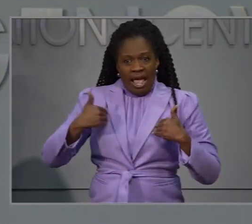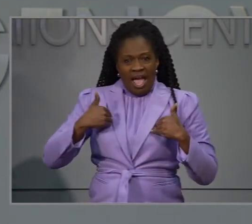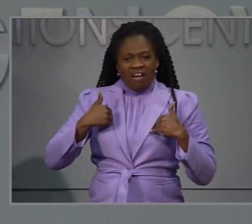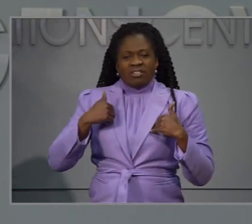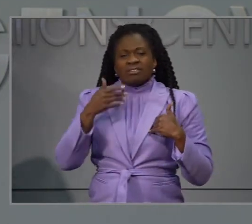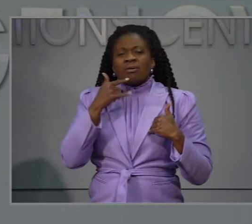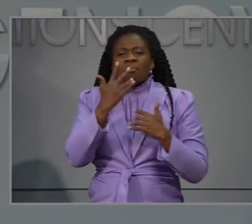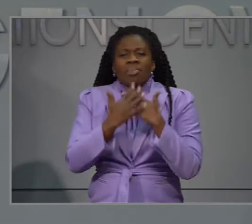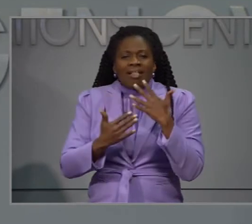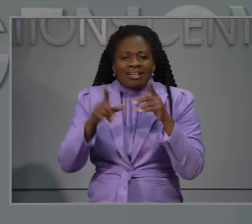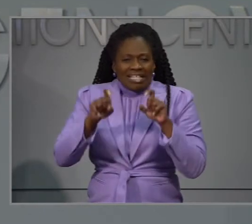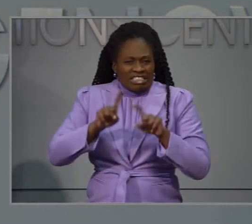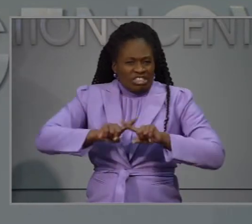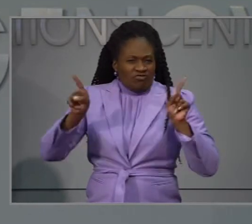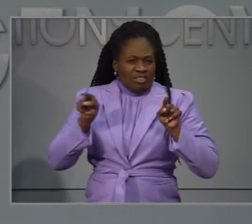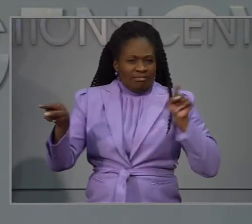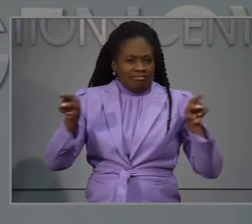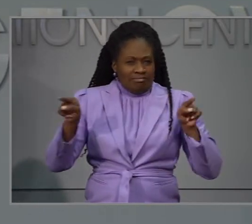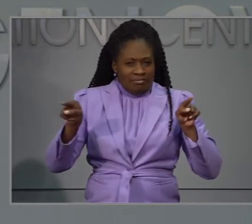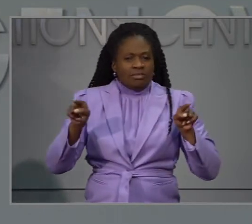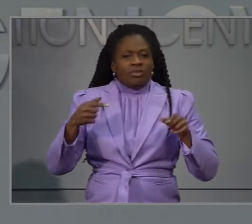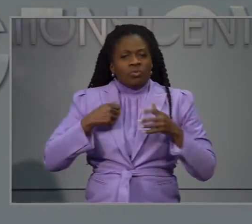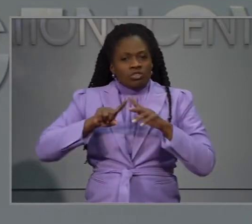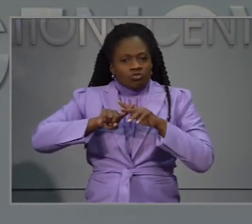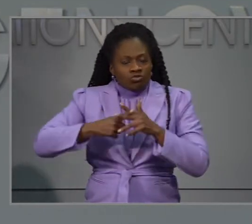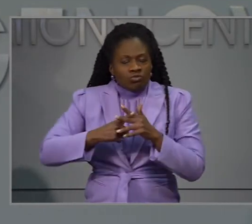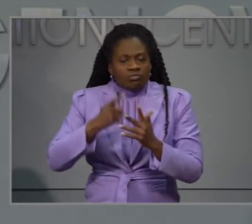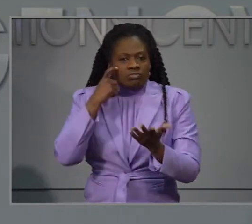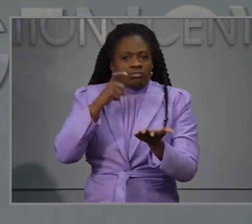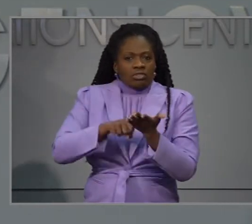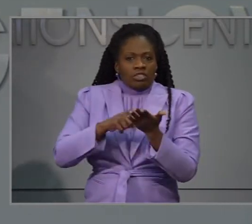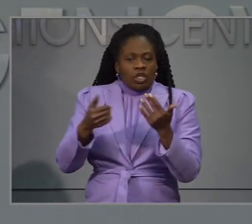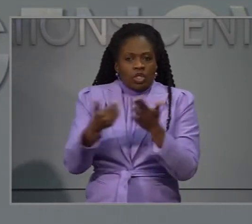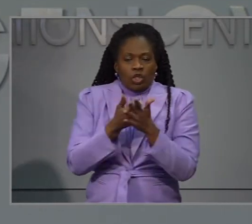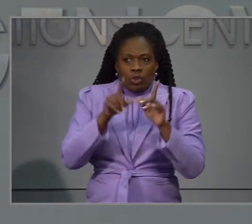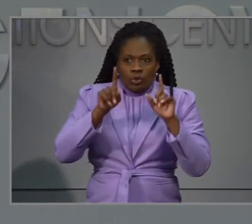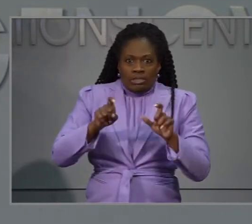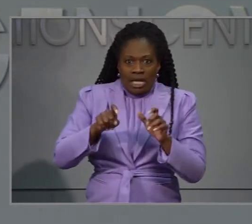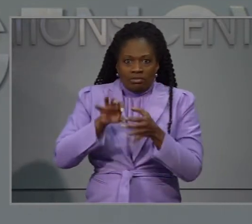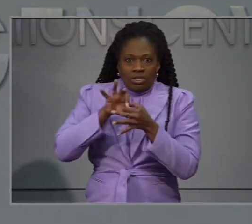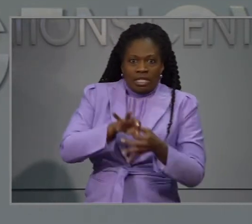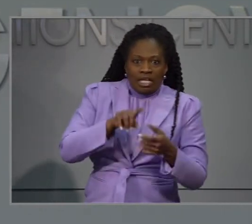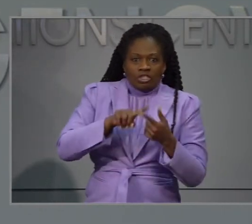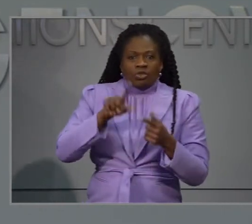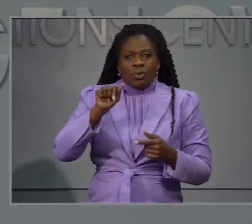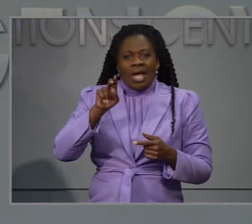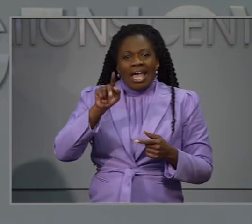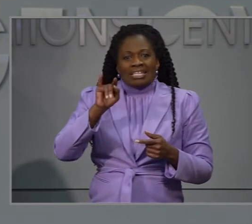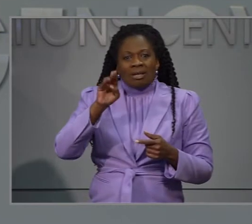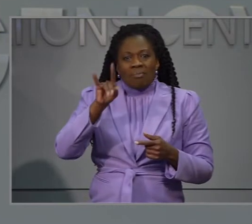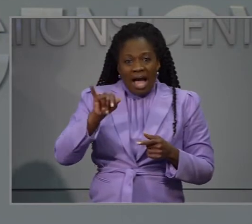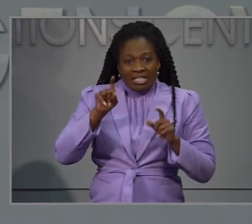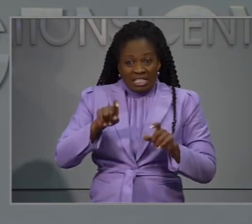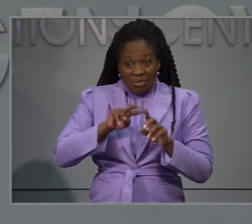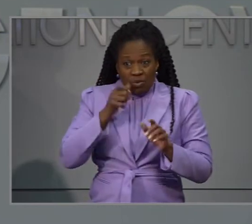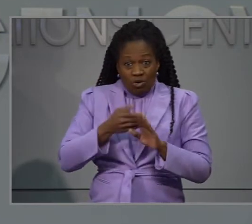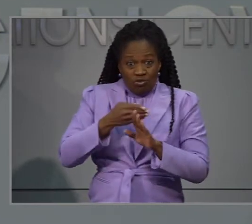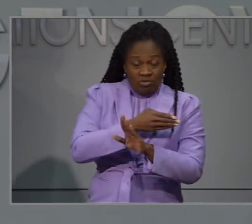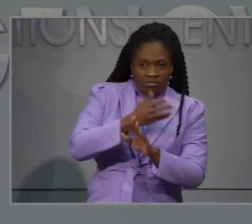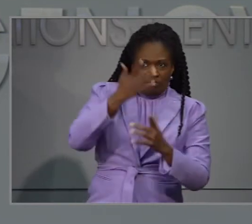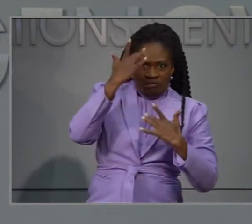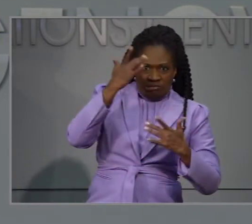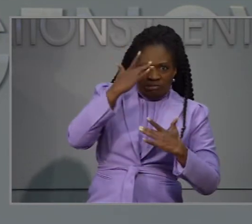lo cual es distinto es una prueba de sangre si estamos empezando a ver más pruebas de serología en el mercado